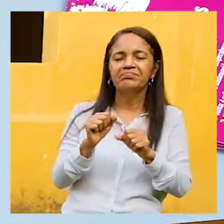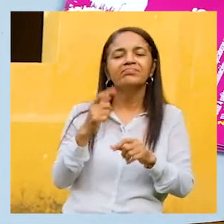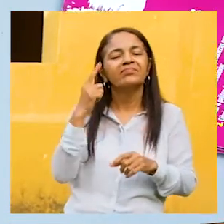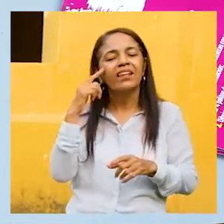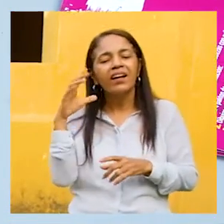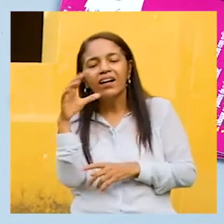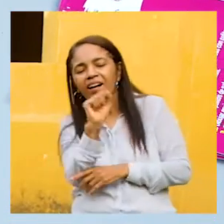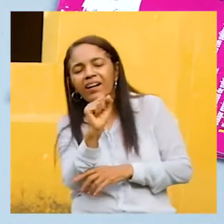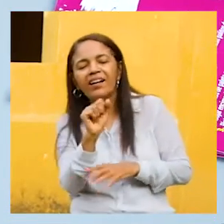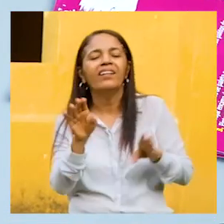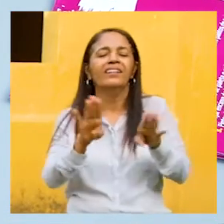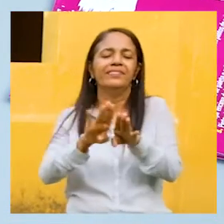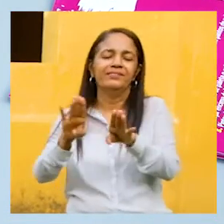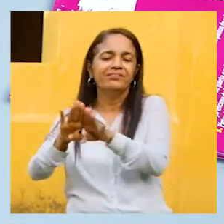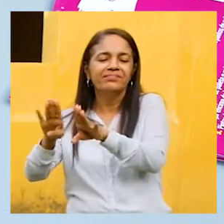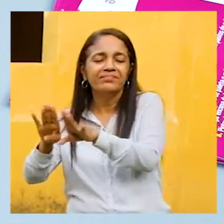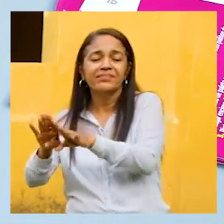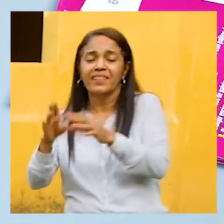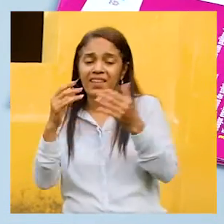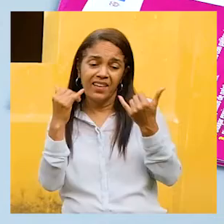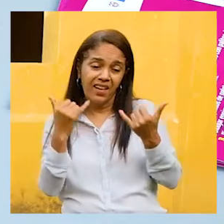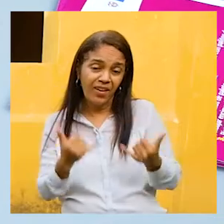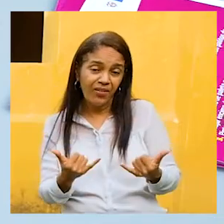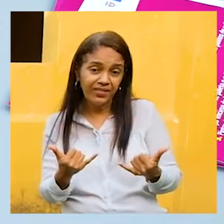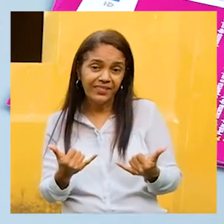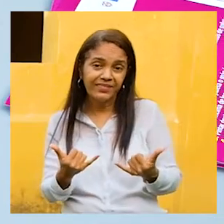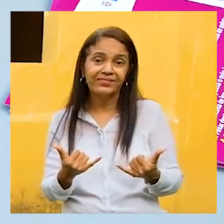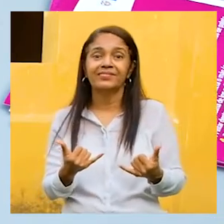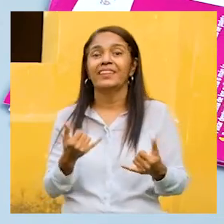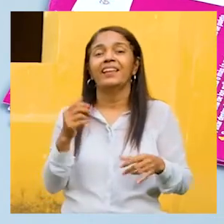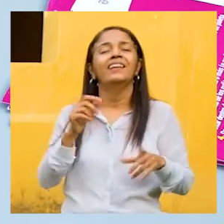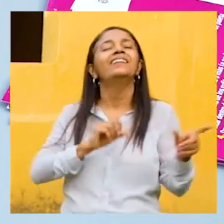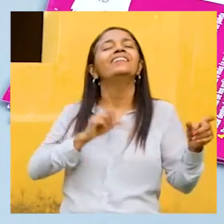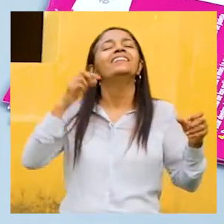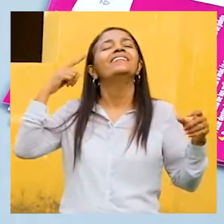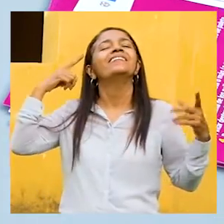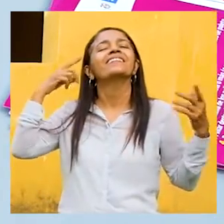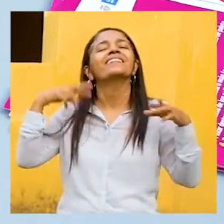para armarlo, porque ahora el reto